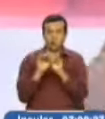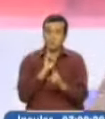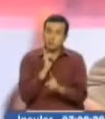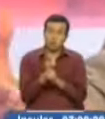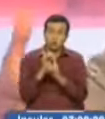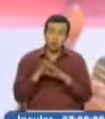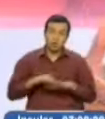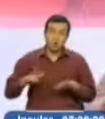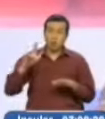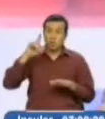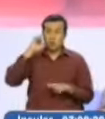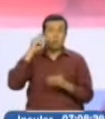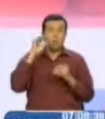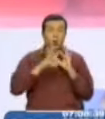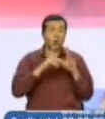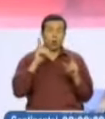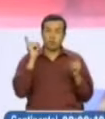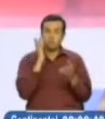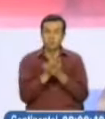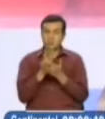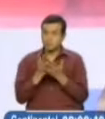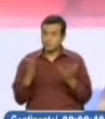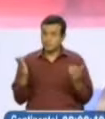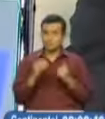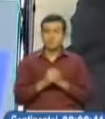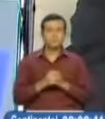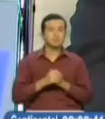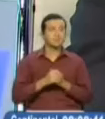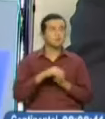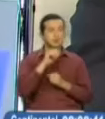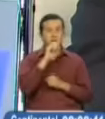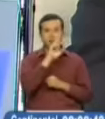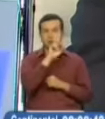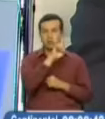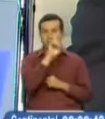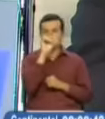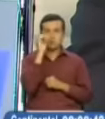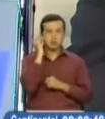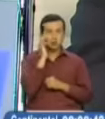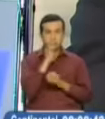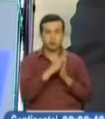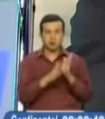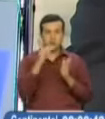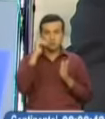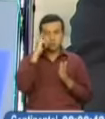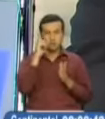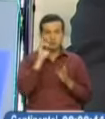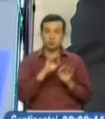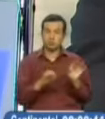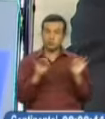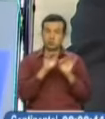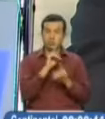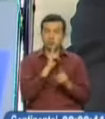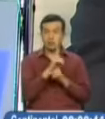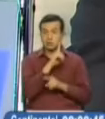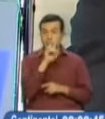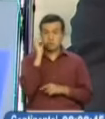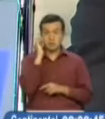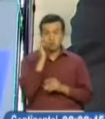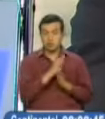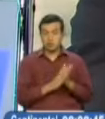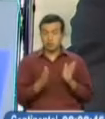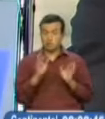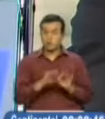de que todo el gobierno está lleno de corrupción y cosas así. Los primeros 100 días del próximo gobierno van a ser claves. Y en ese sentido va